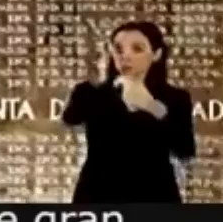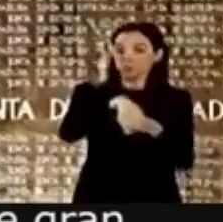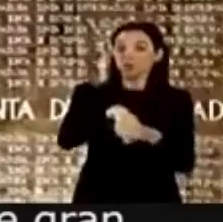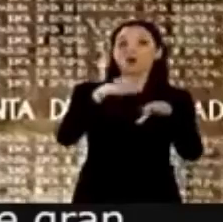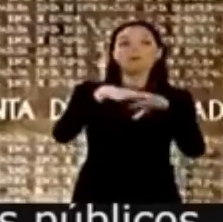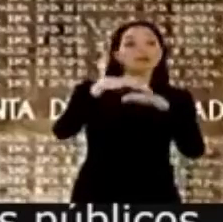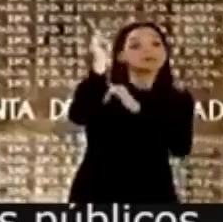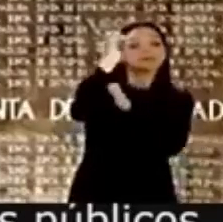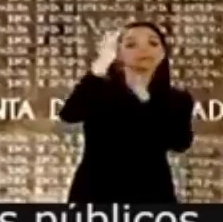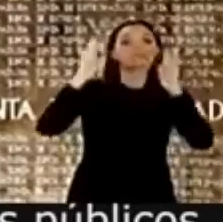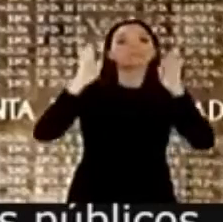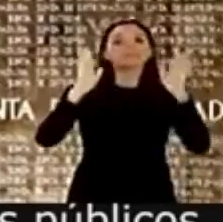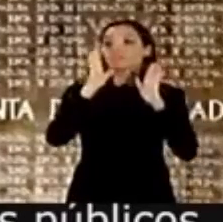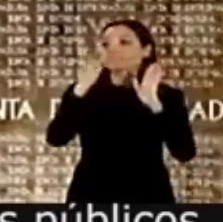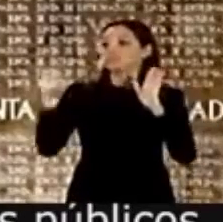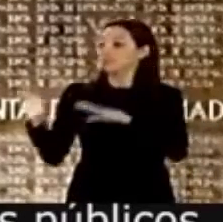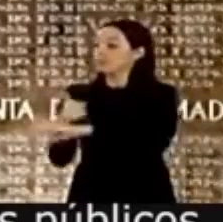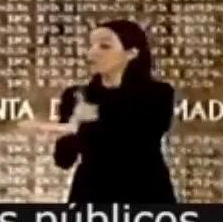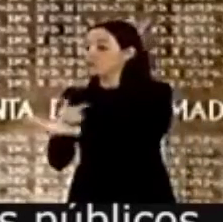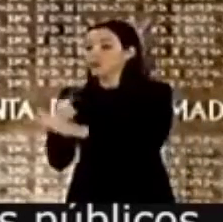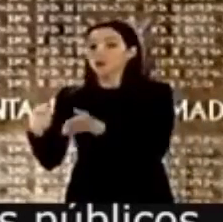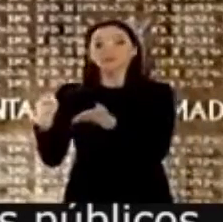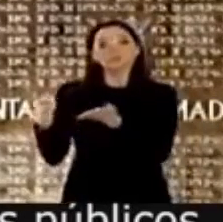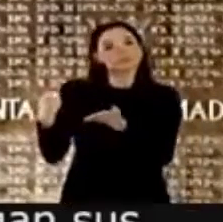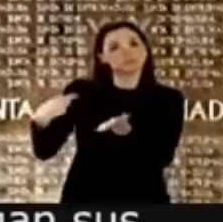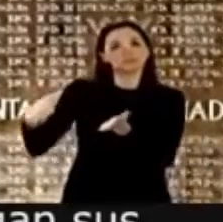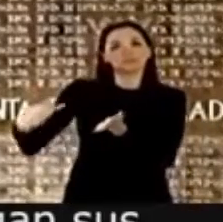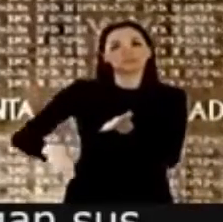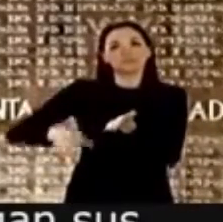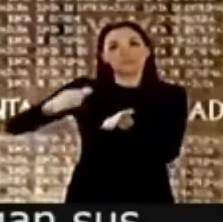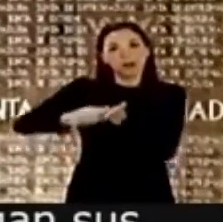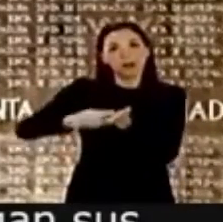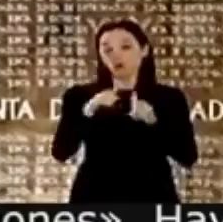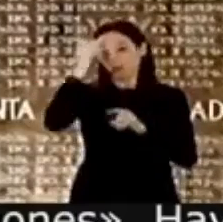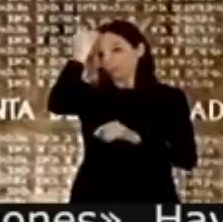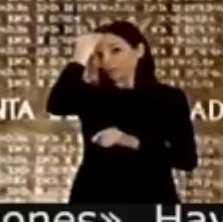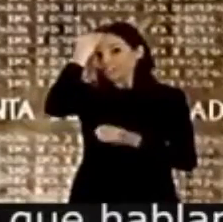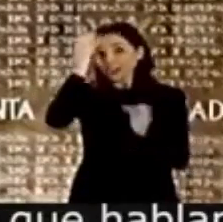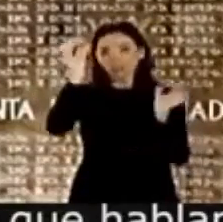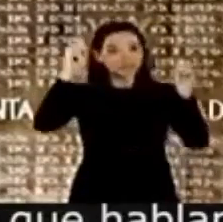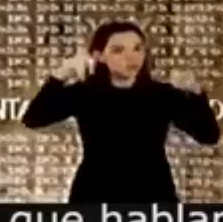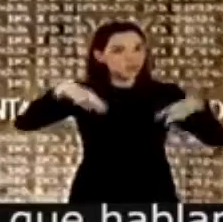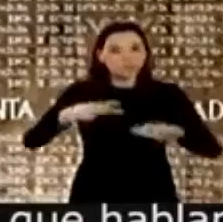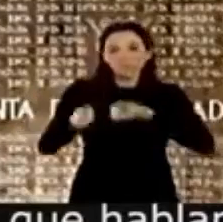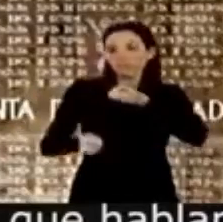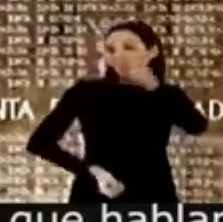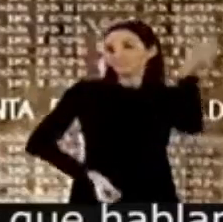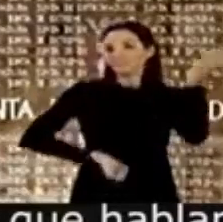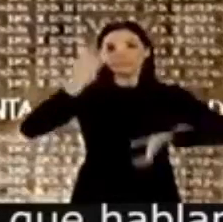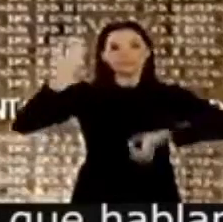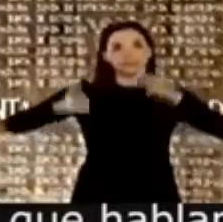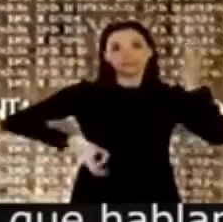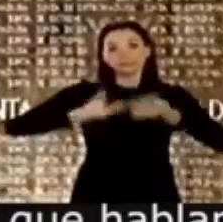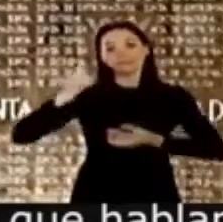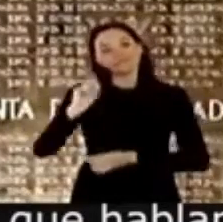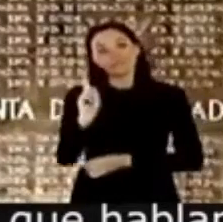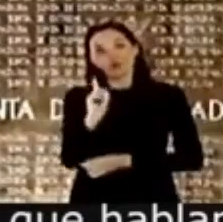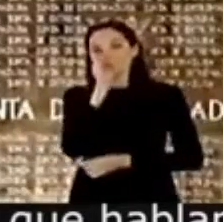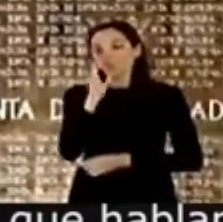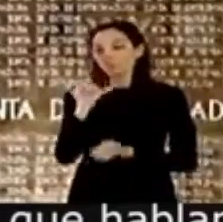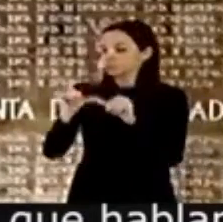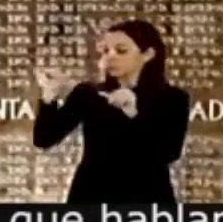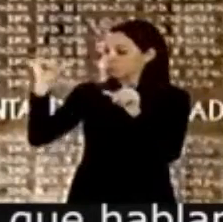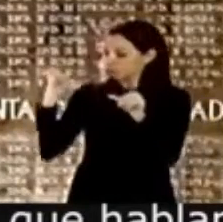dar a los ciudadanos que pagan sus impuestos unos servicios públicos fundamentales de calidad. La Junta de Extremadura ha venido a lo largo de